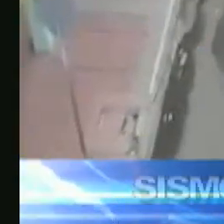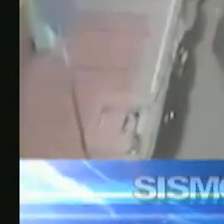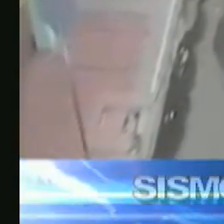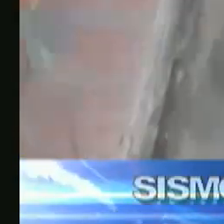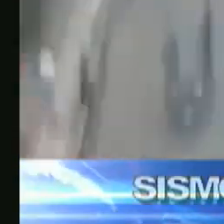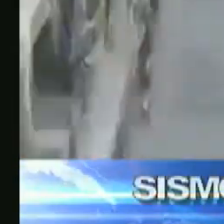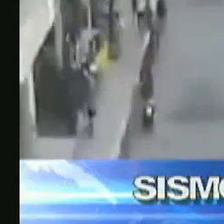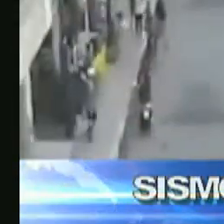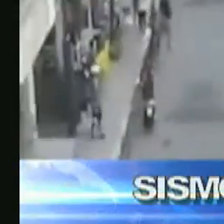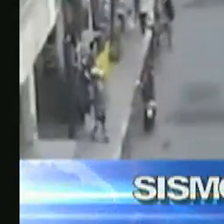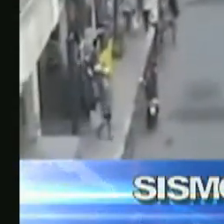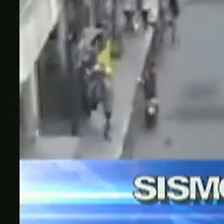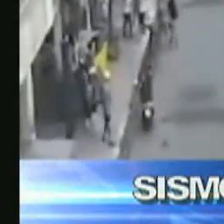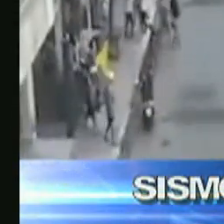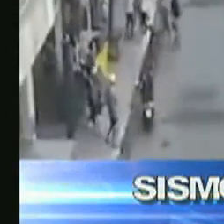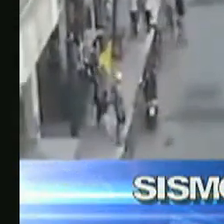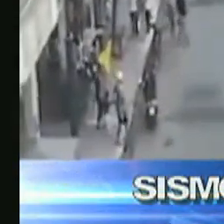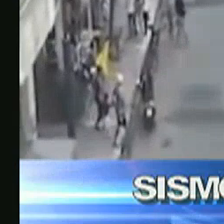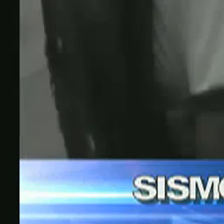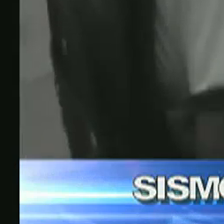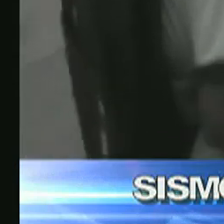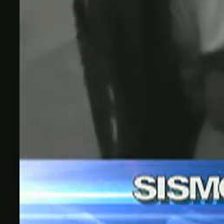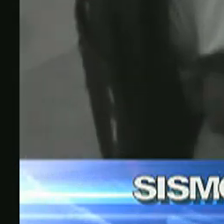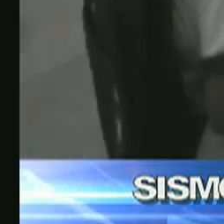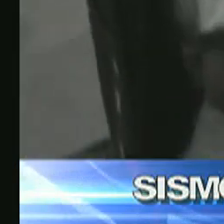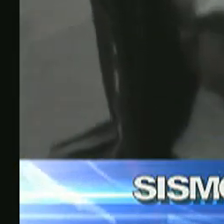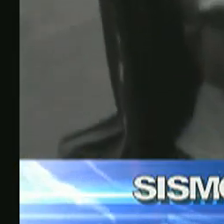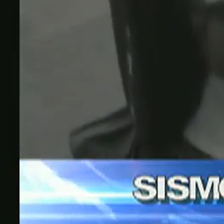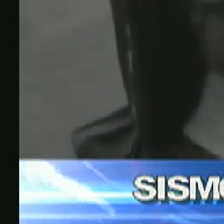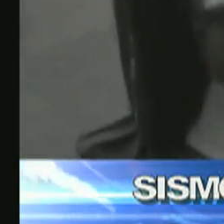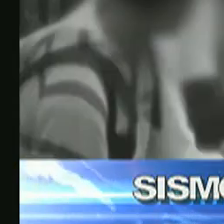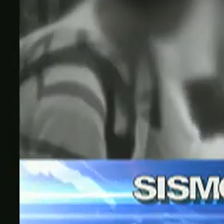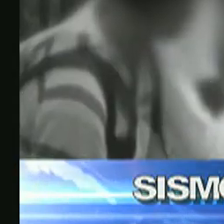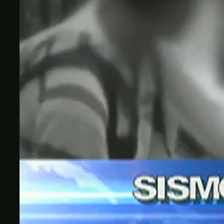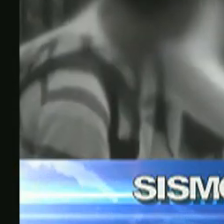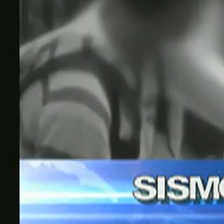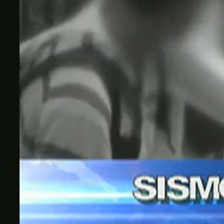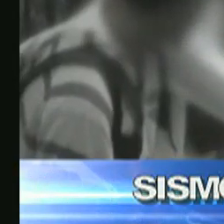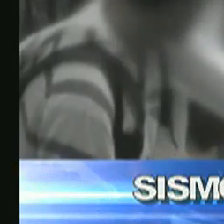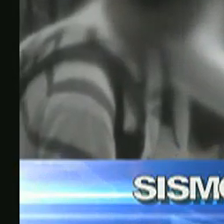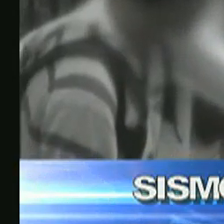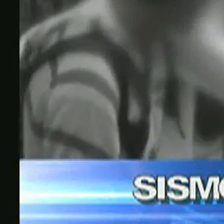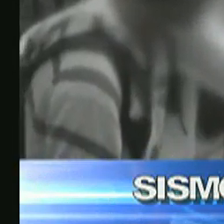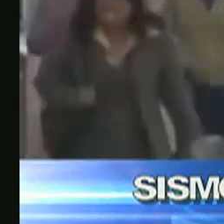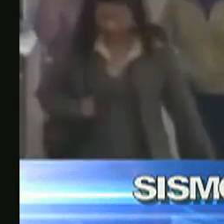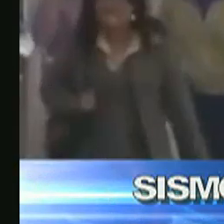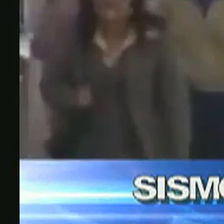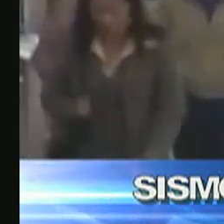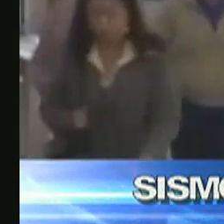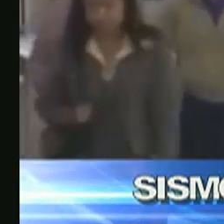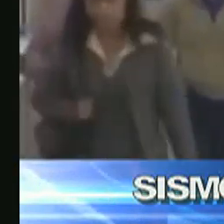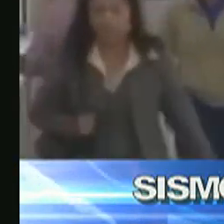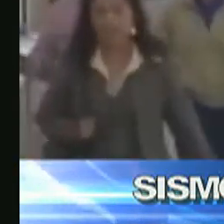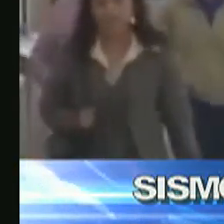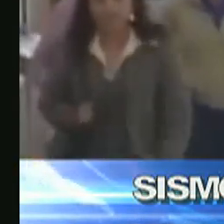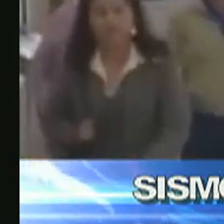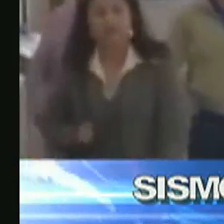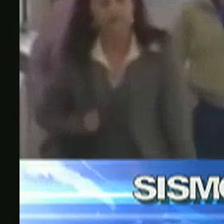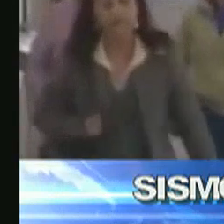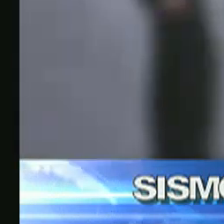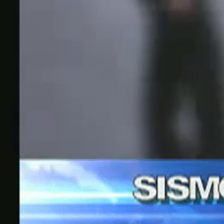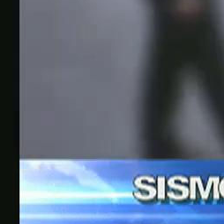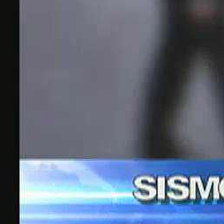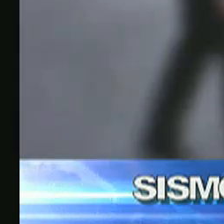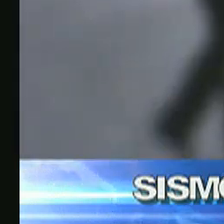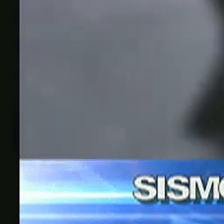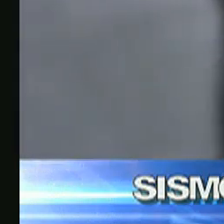El movimiento telúrico se sintió al menos 7 provincias según el reporte del Instituto Geofísico. Hay reportes